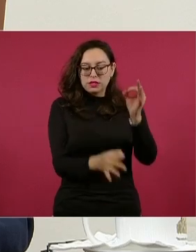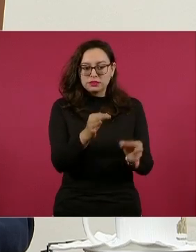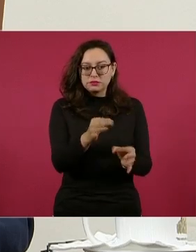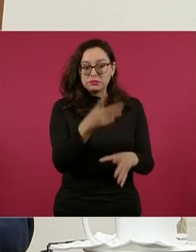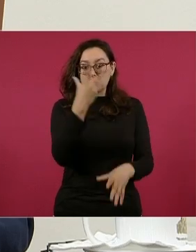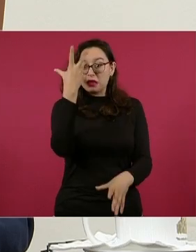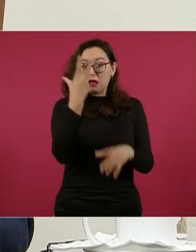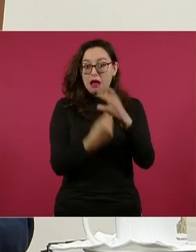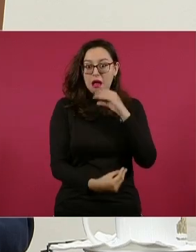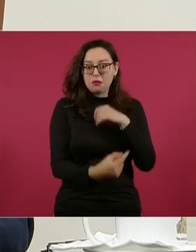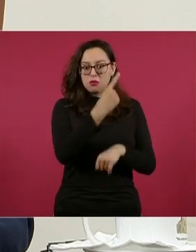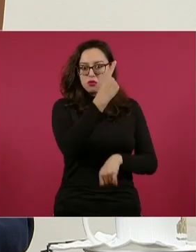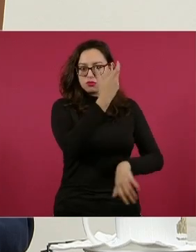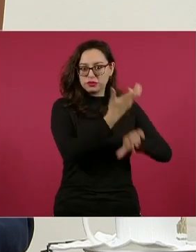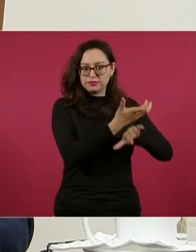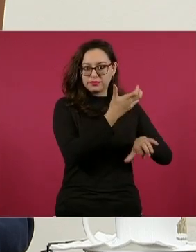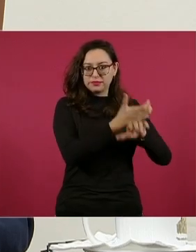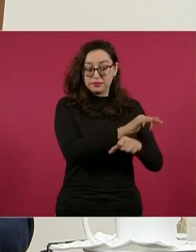México